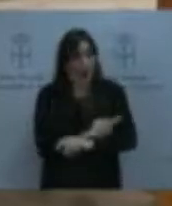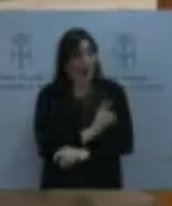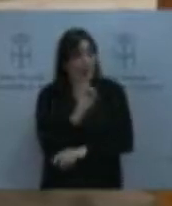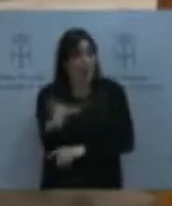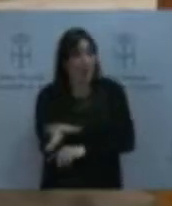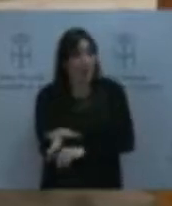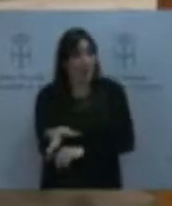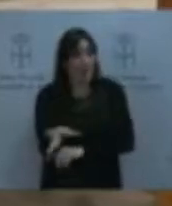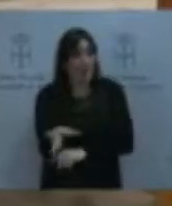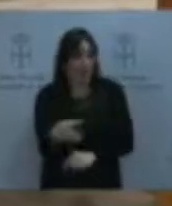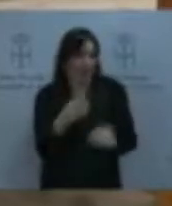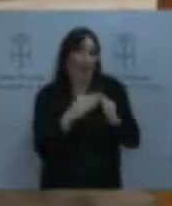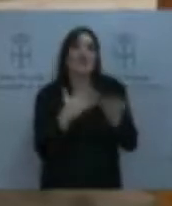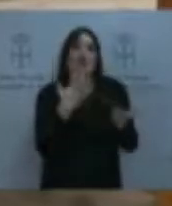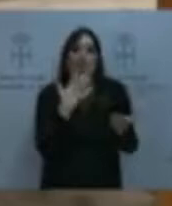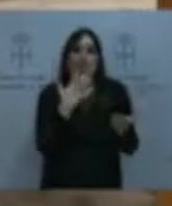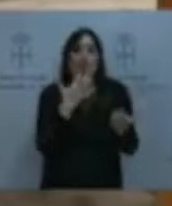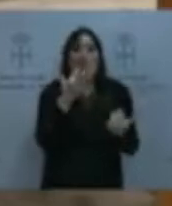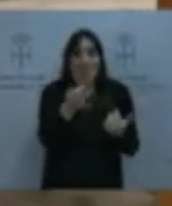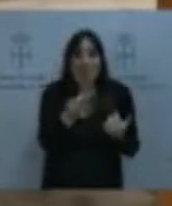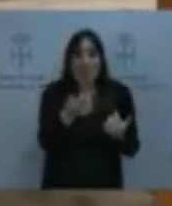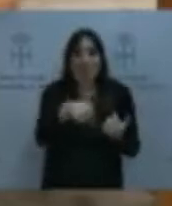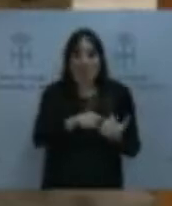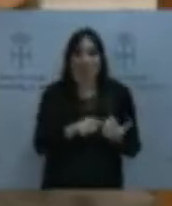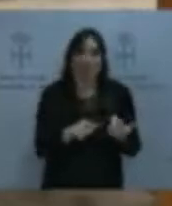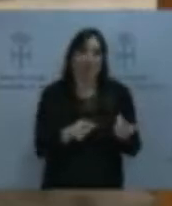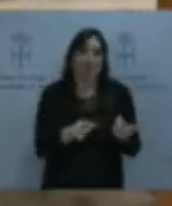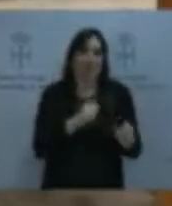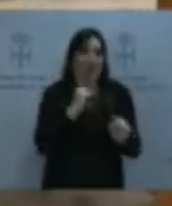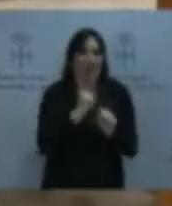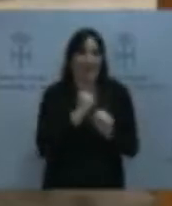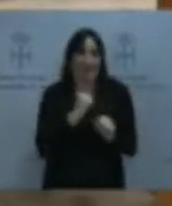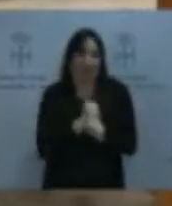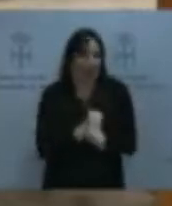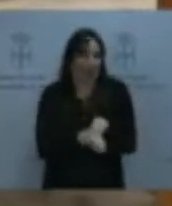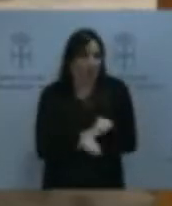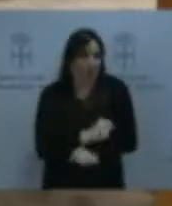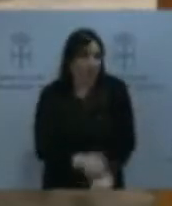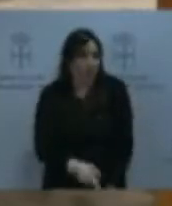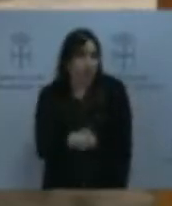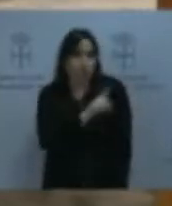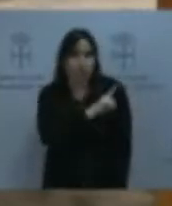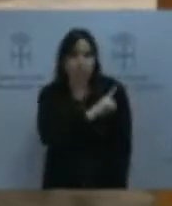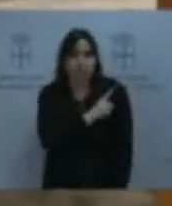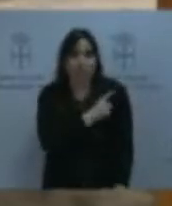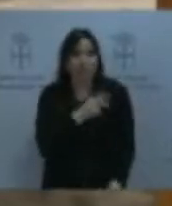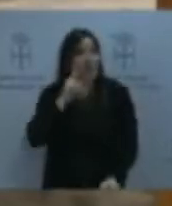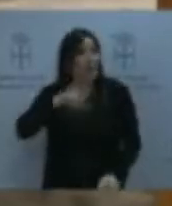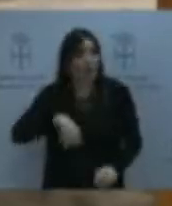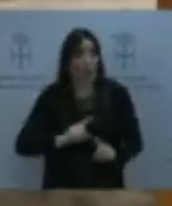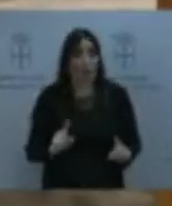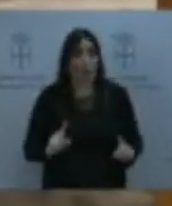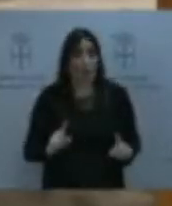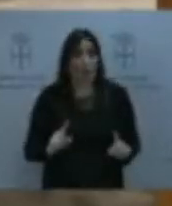están haciendo, por tanto, un trabajo ya de sobra que no es reconocido. Por tanto, pues tiene poco sentido que ustedes salgan con lo de la